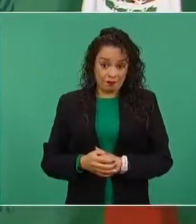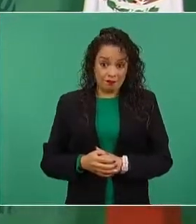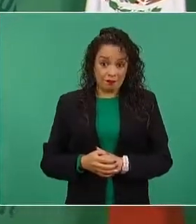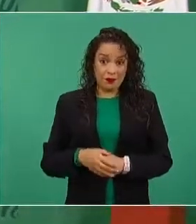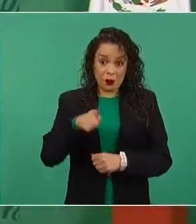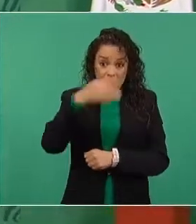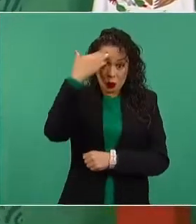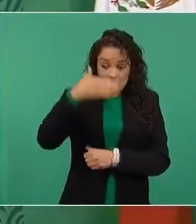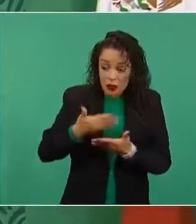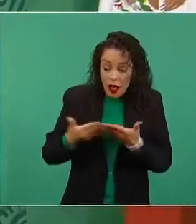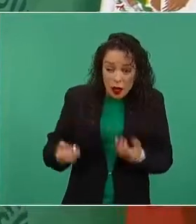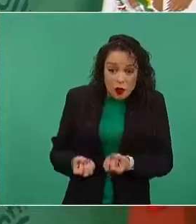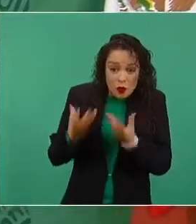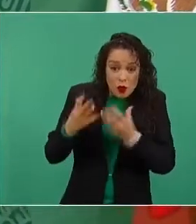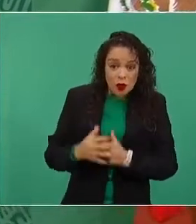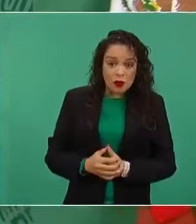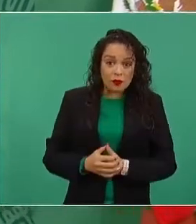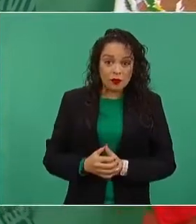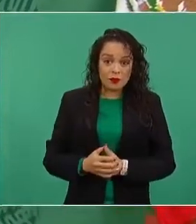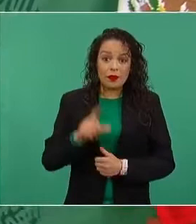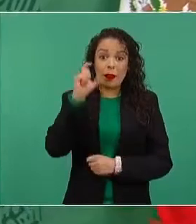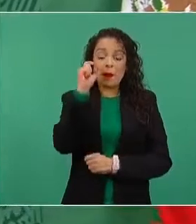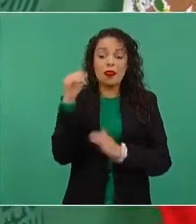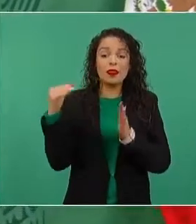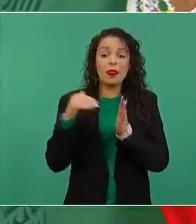20,000 barriles diarios.